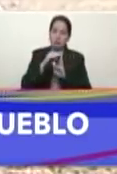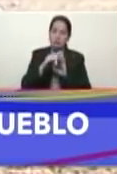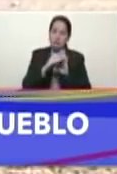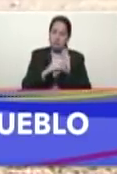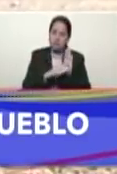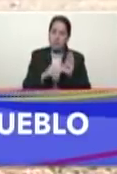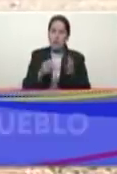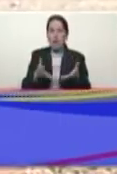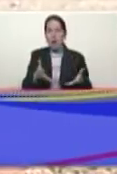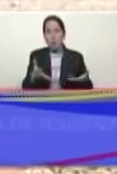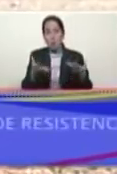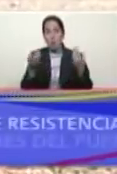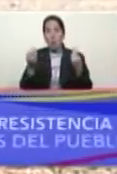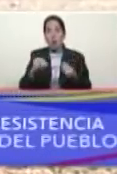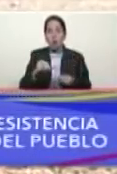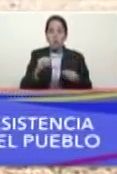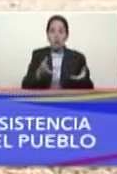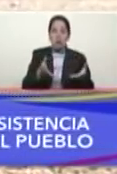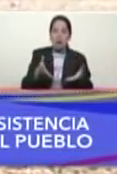ganar, ganar,